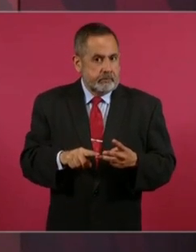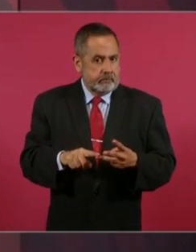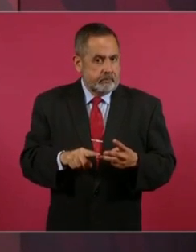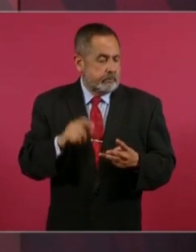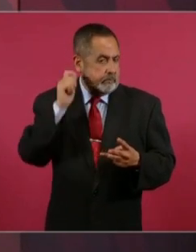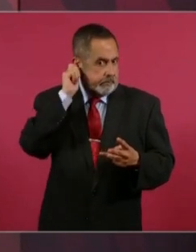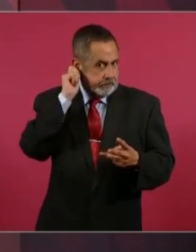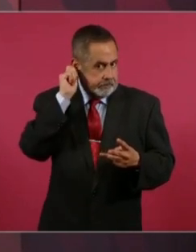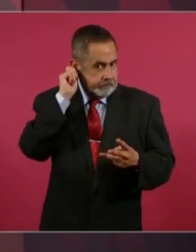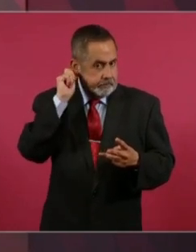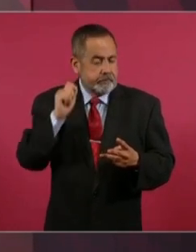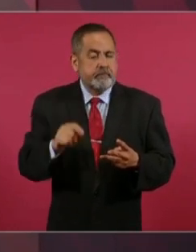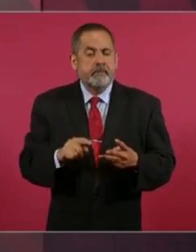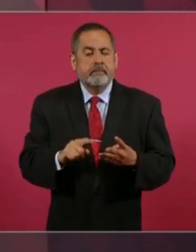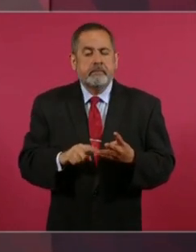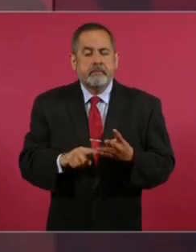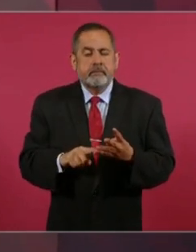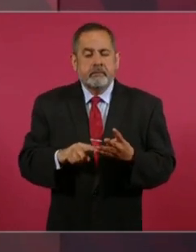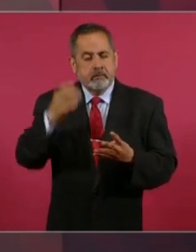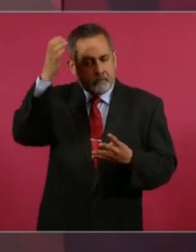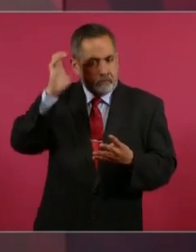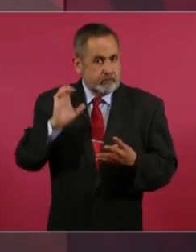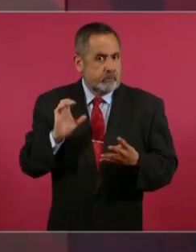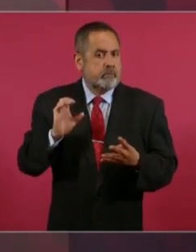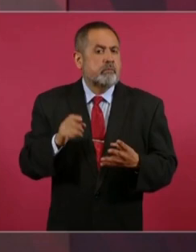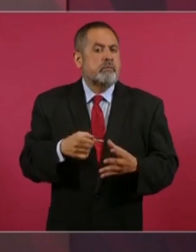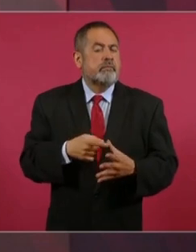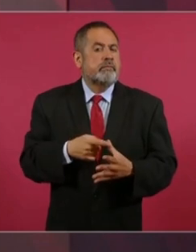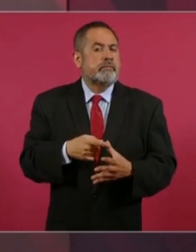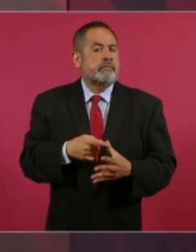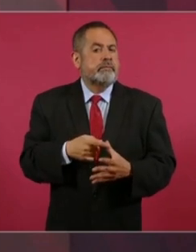La Paz, Culiacán,